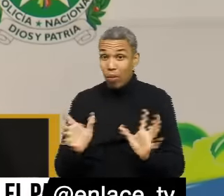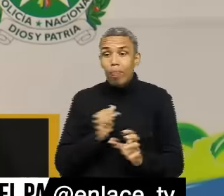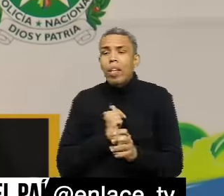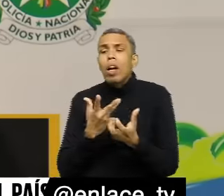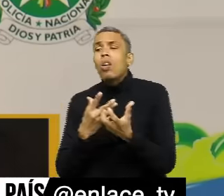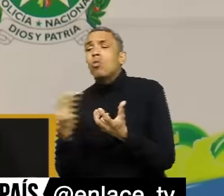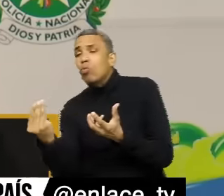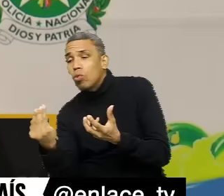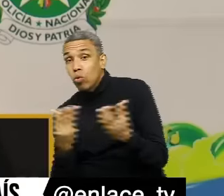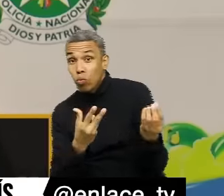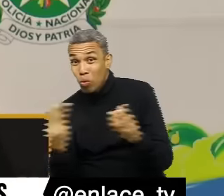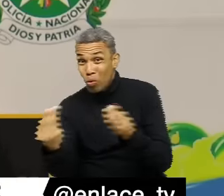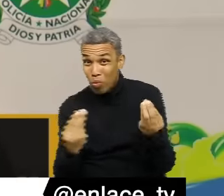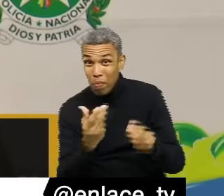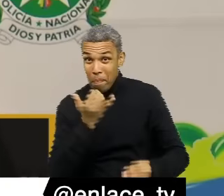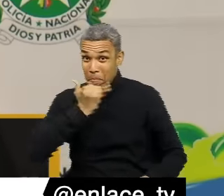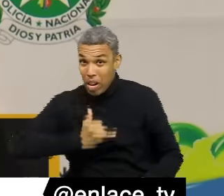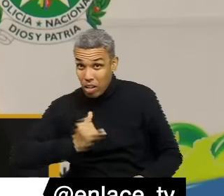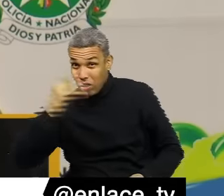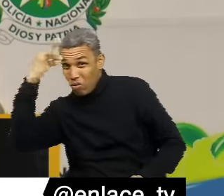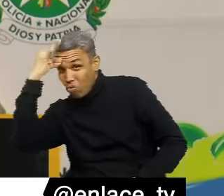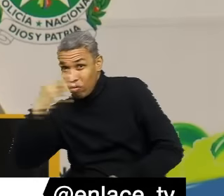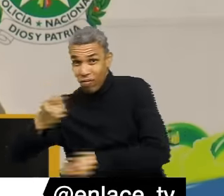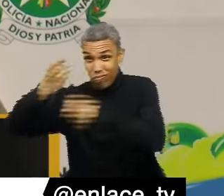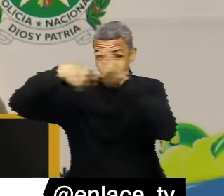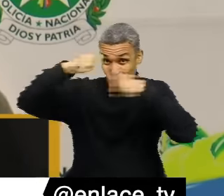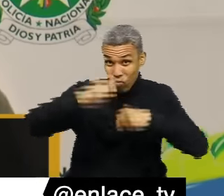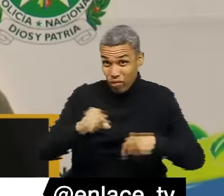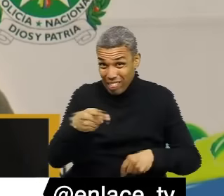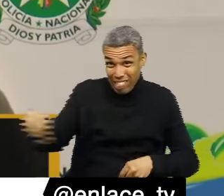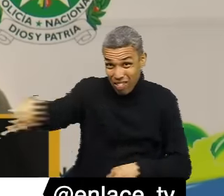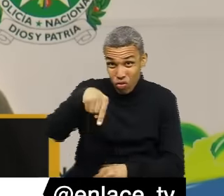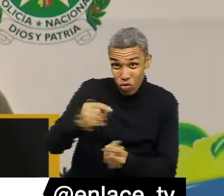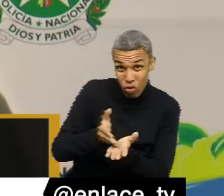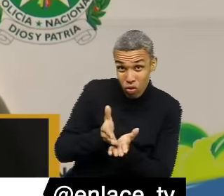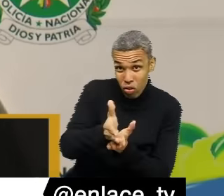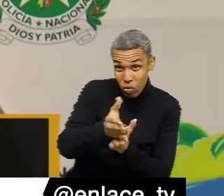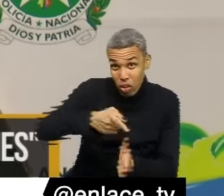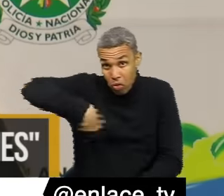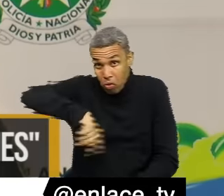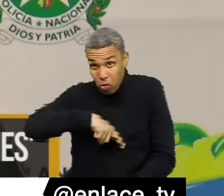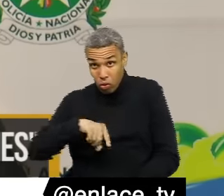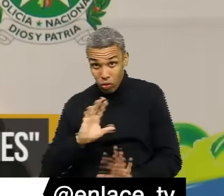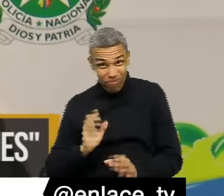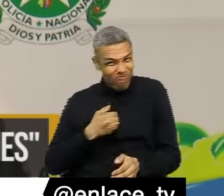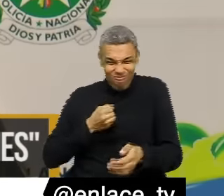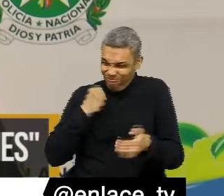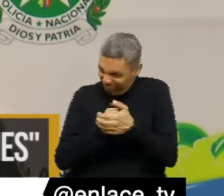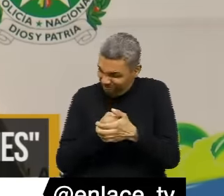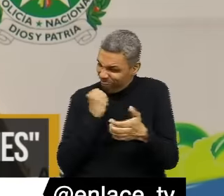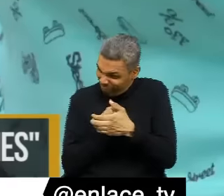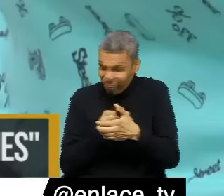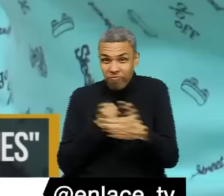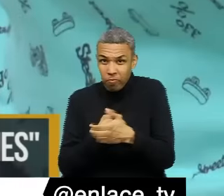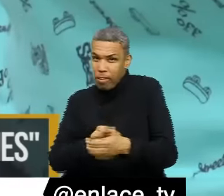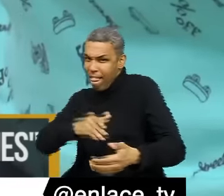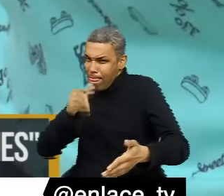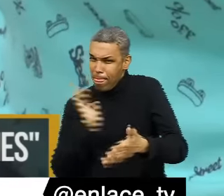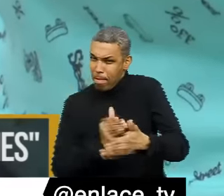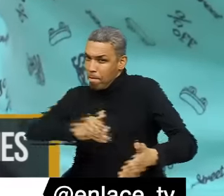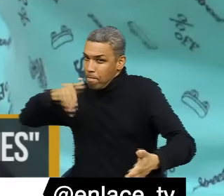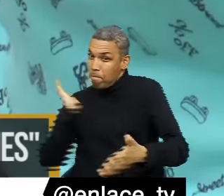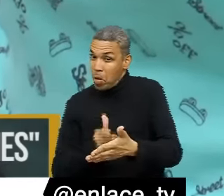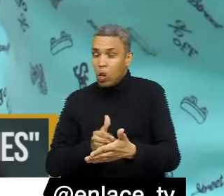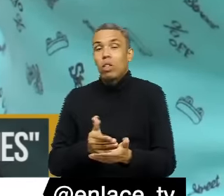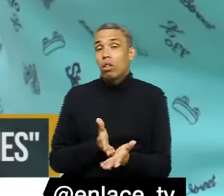continuar la actuación, no solamente ahora en Puerto Boyacá, sino por todo el Magdalena Medio. Vamos a perseguir el delito donde esté. Entre los